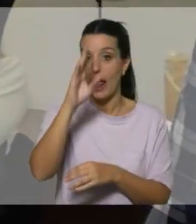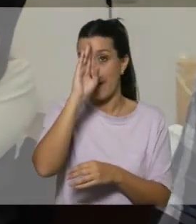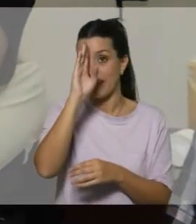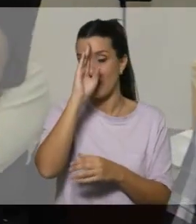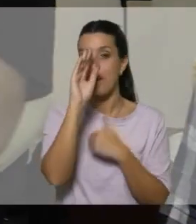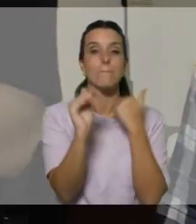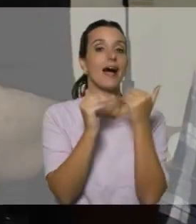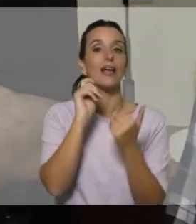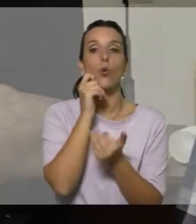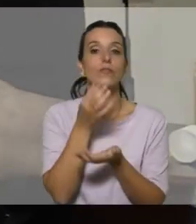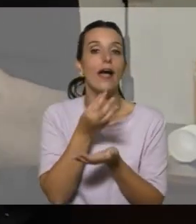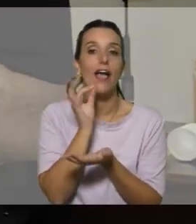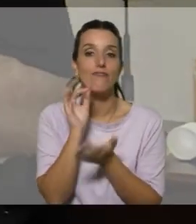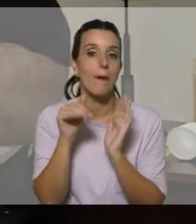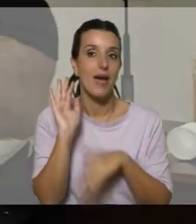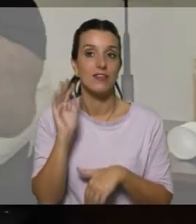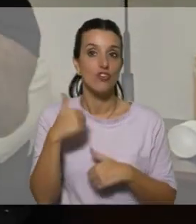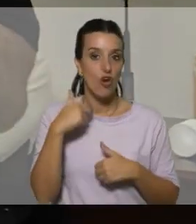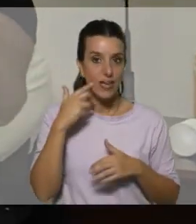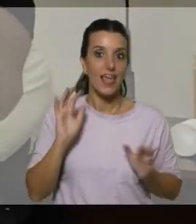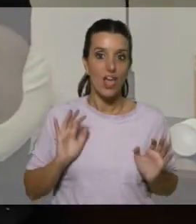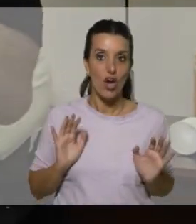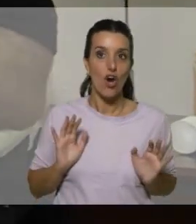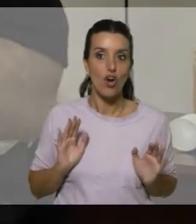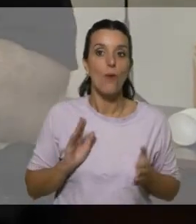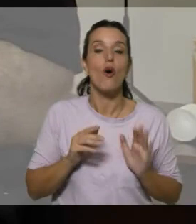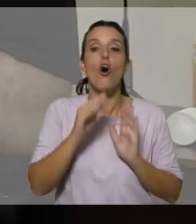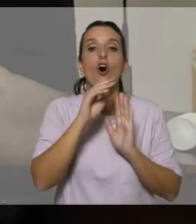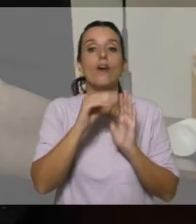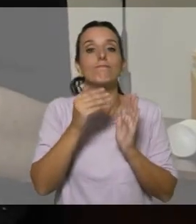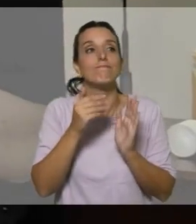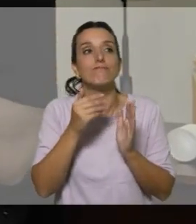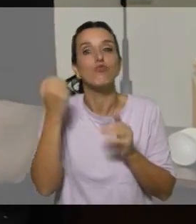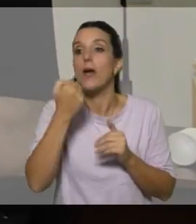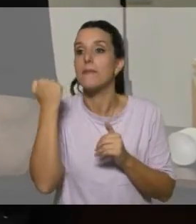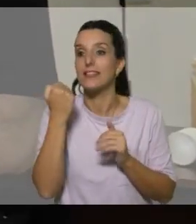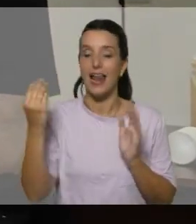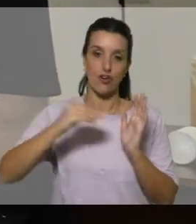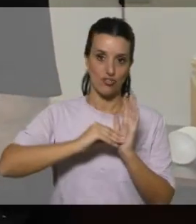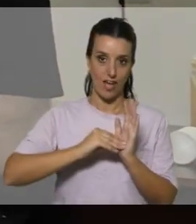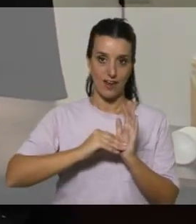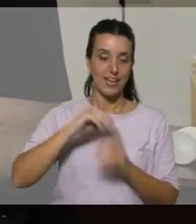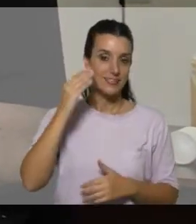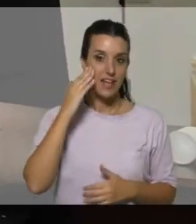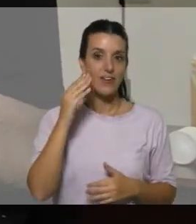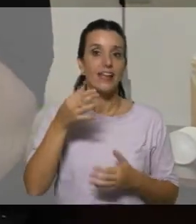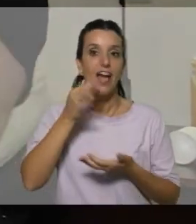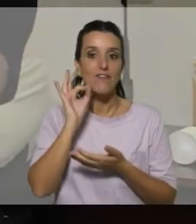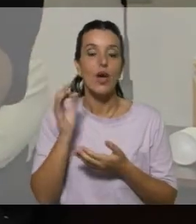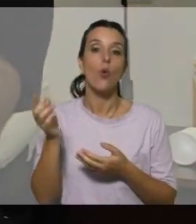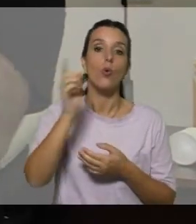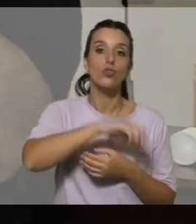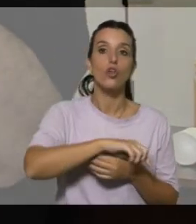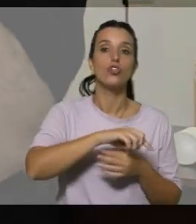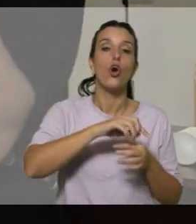apasionados por el café que antes, que yo creo que ese era como el requisito fundamental para poder participar. Lo hacemos junto a Sembrando, junto a la gente